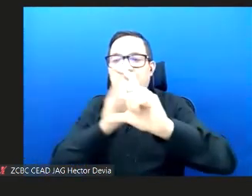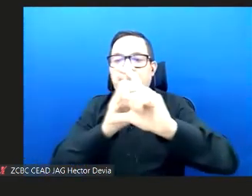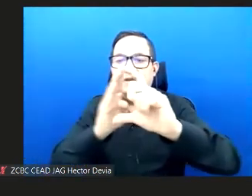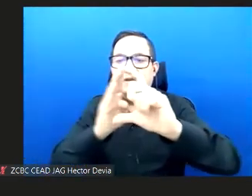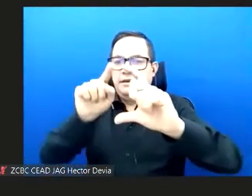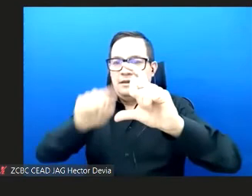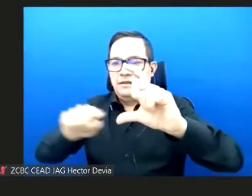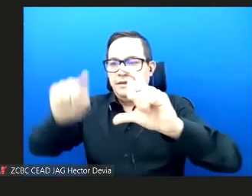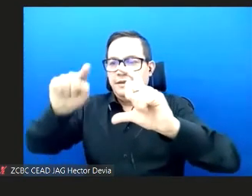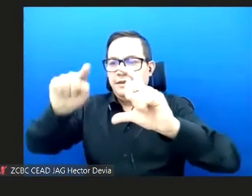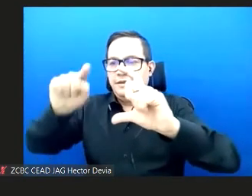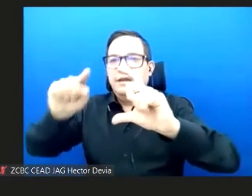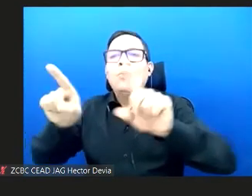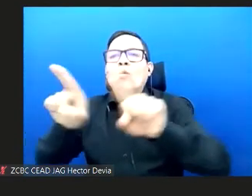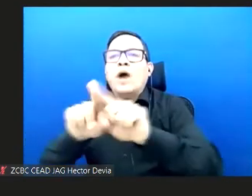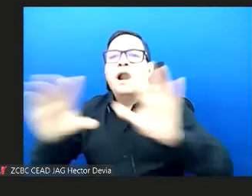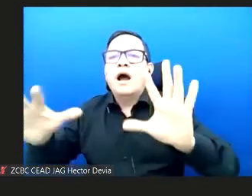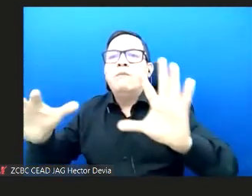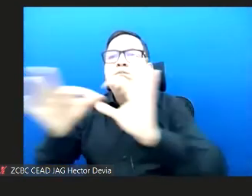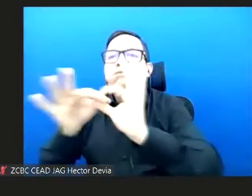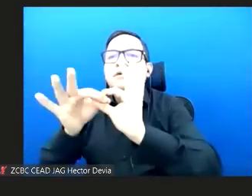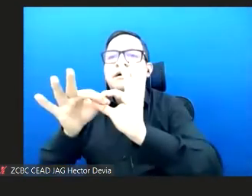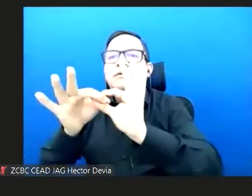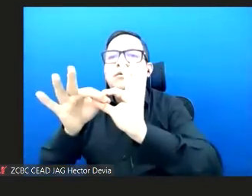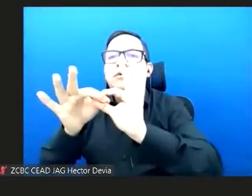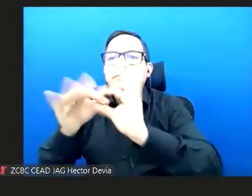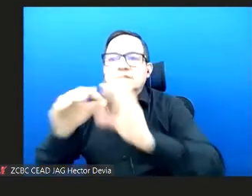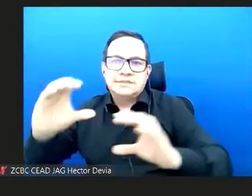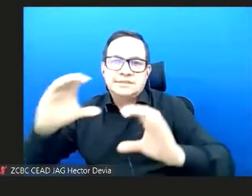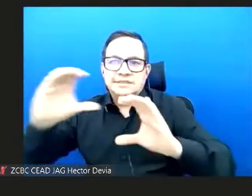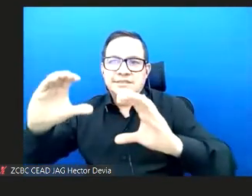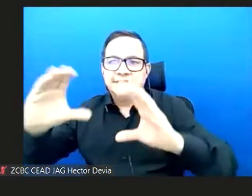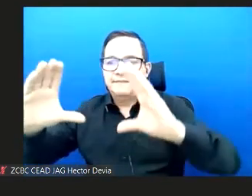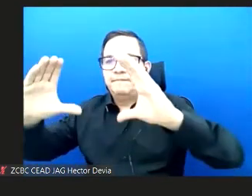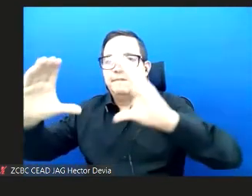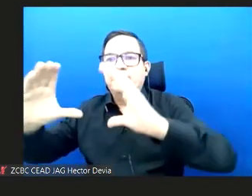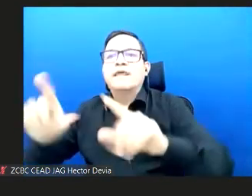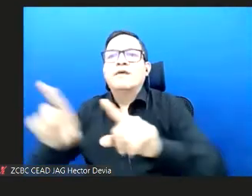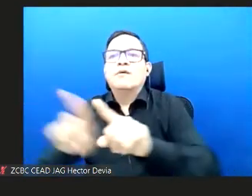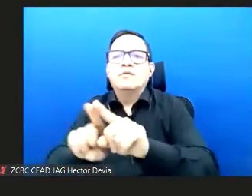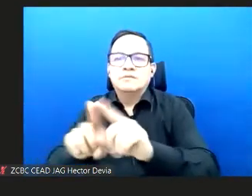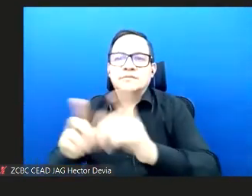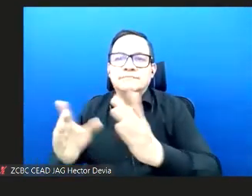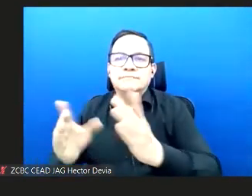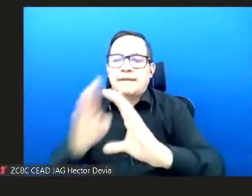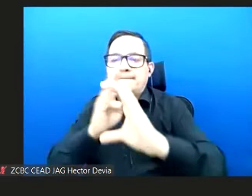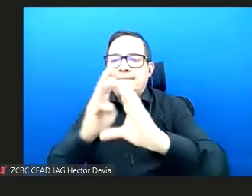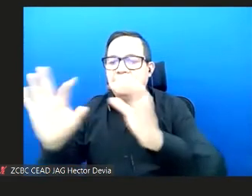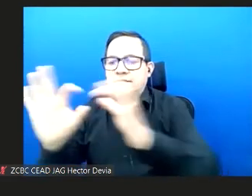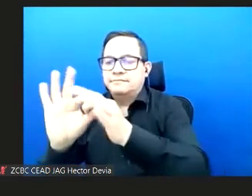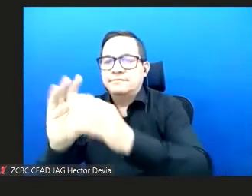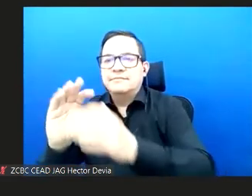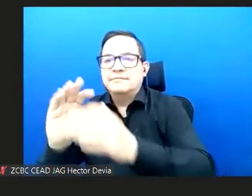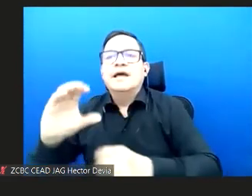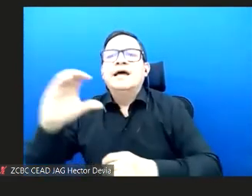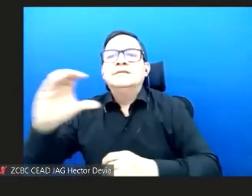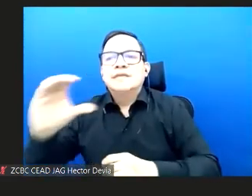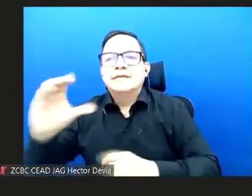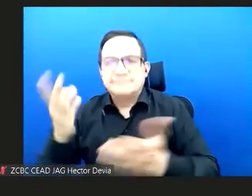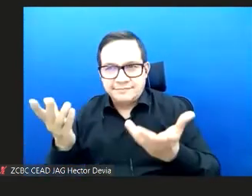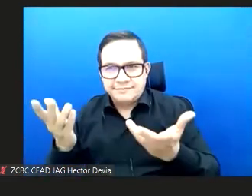B, este simbolito que nos representa la unión, entonces sería B unión C. Esa es nuestra primera